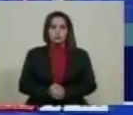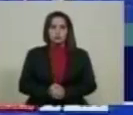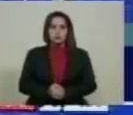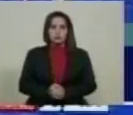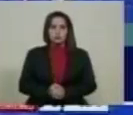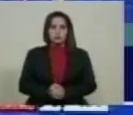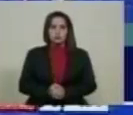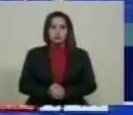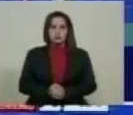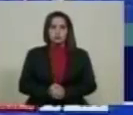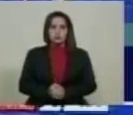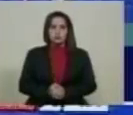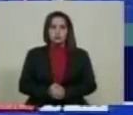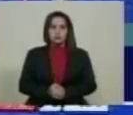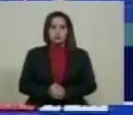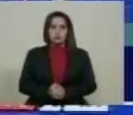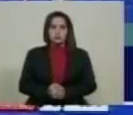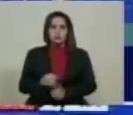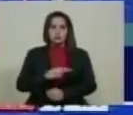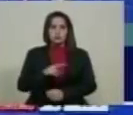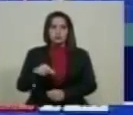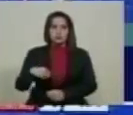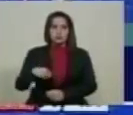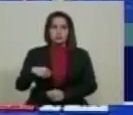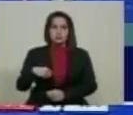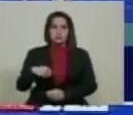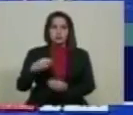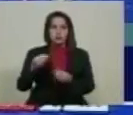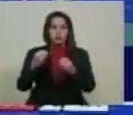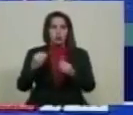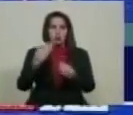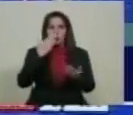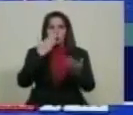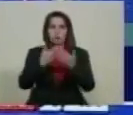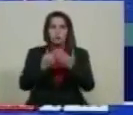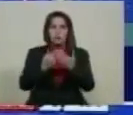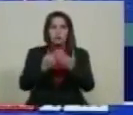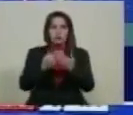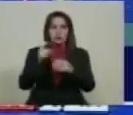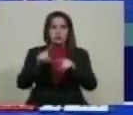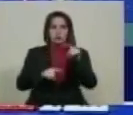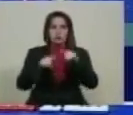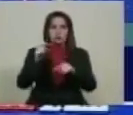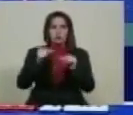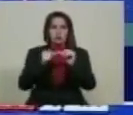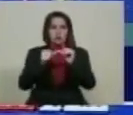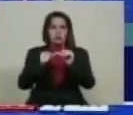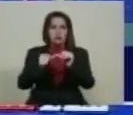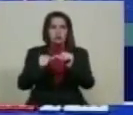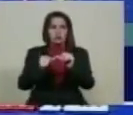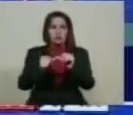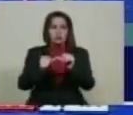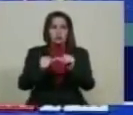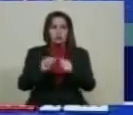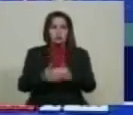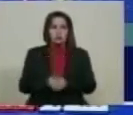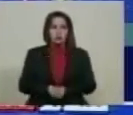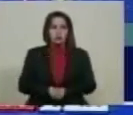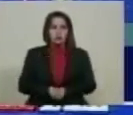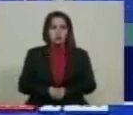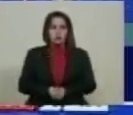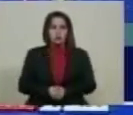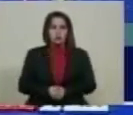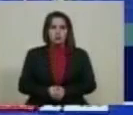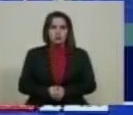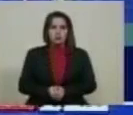Y si estamos dispuestos, y a veces nos sentamos a hablar con el diablo cara a cara, ¿cómo no estamos dispuestos a hablar entre nosotros? No dejemos que se acumule